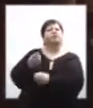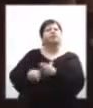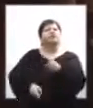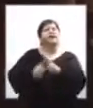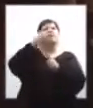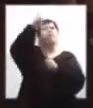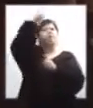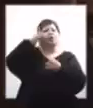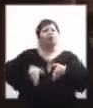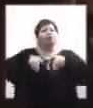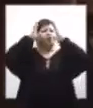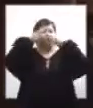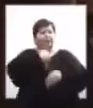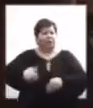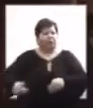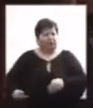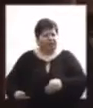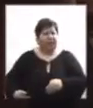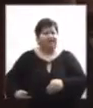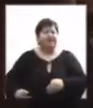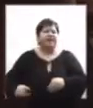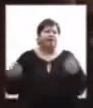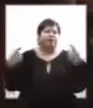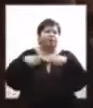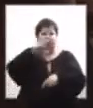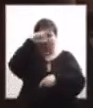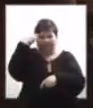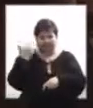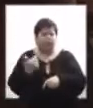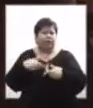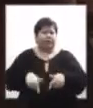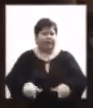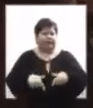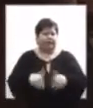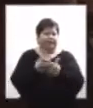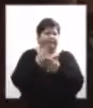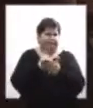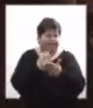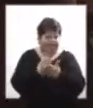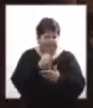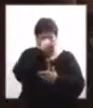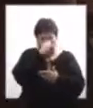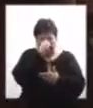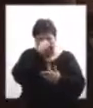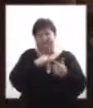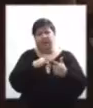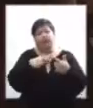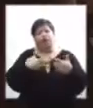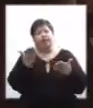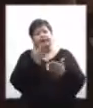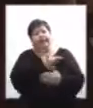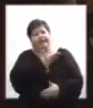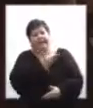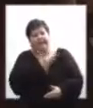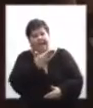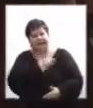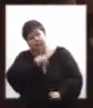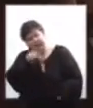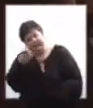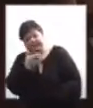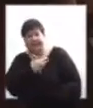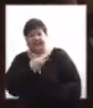de Torre ejecutiva y nos reunimos con el presidente de la república con el intendente departamental con el alcalde Luis oliva con el ex